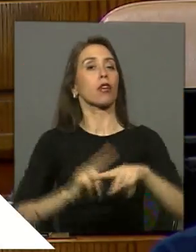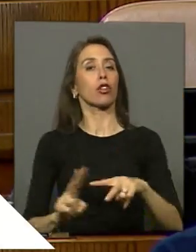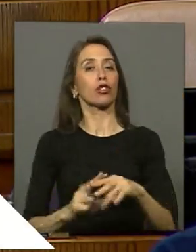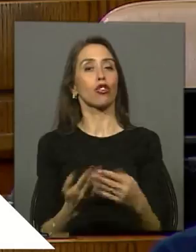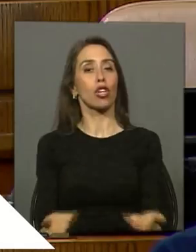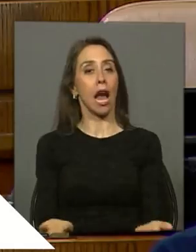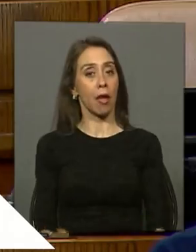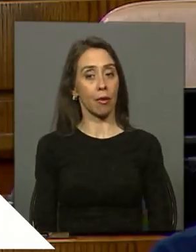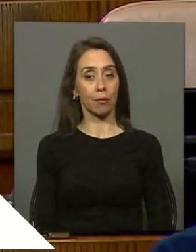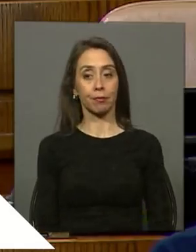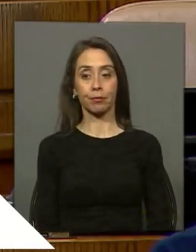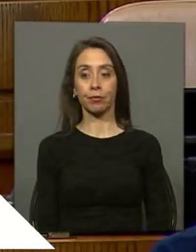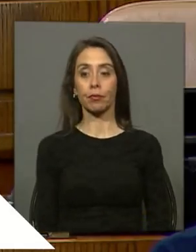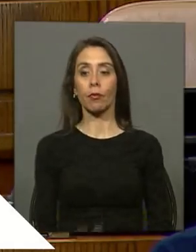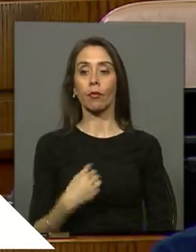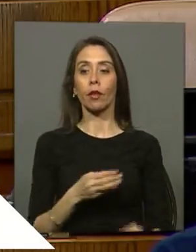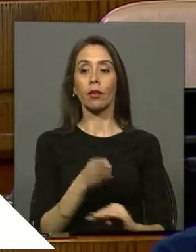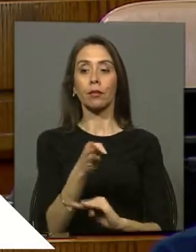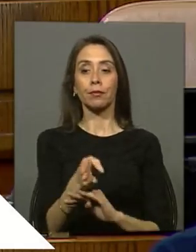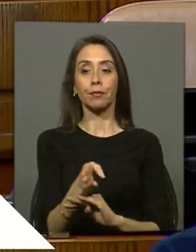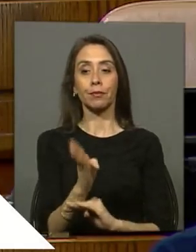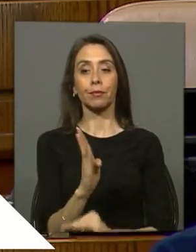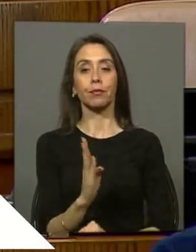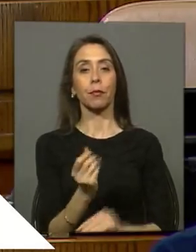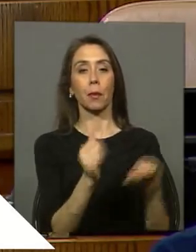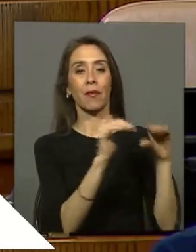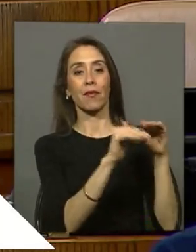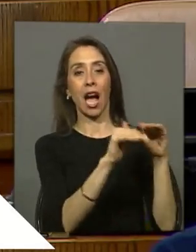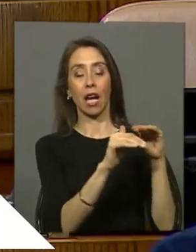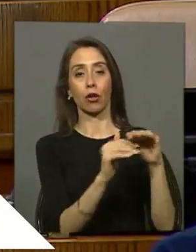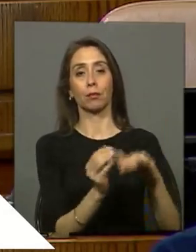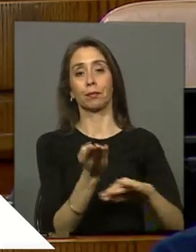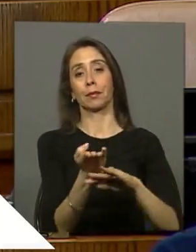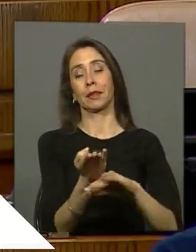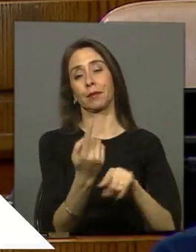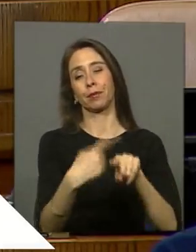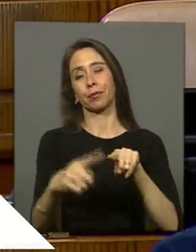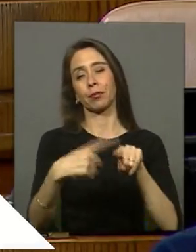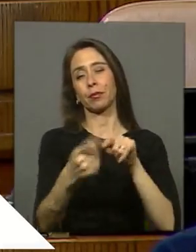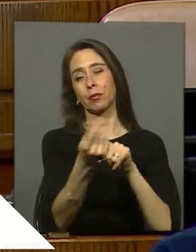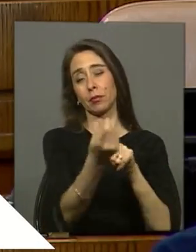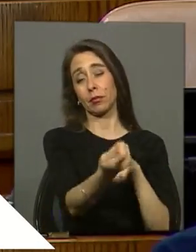cuando uno va al banco presidente y pide un crédito